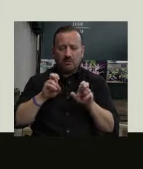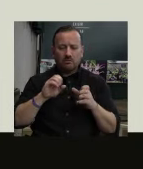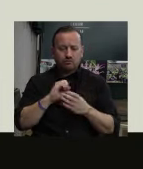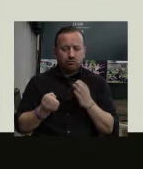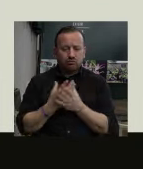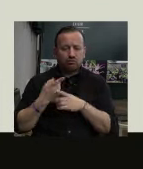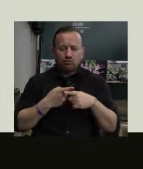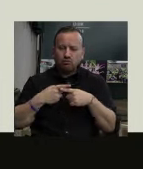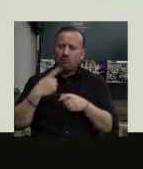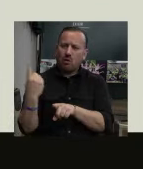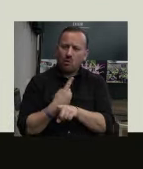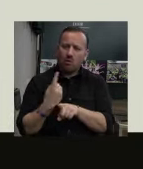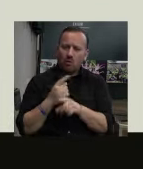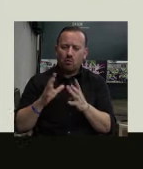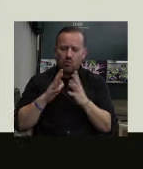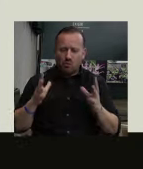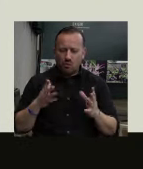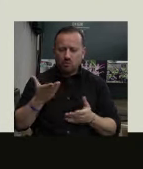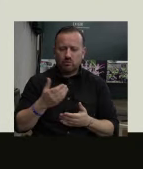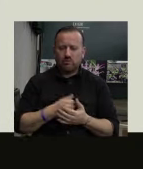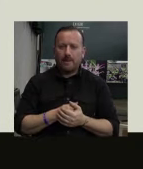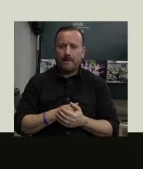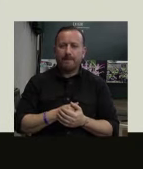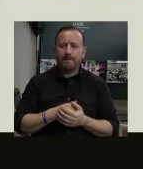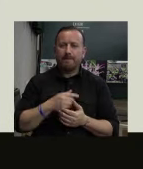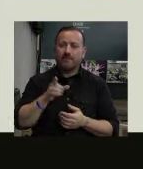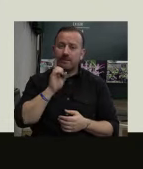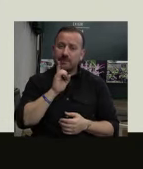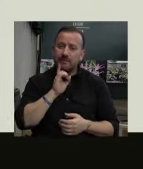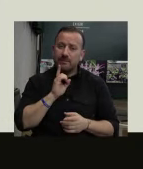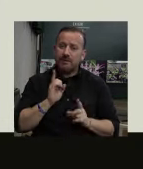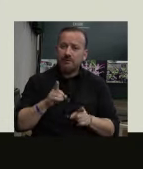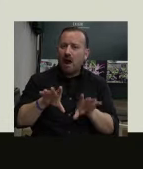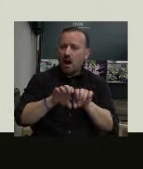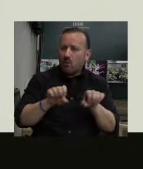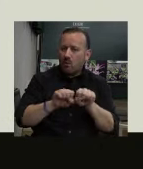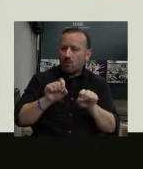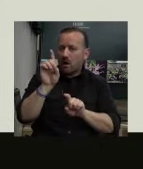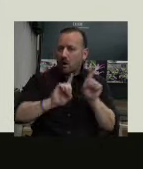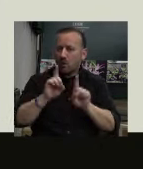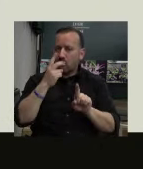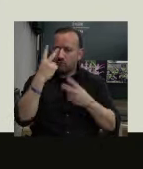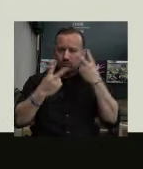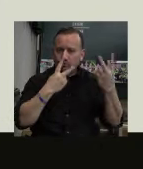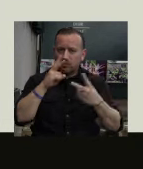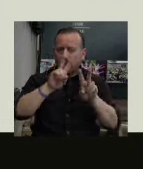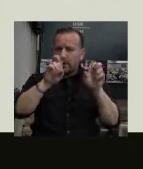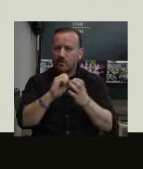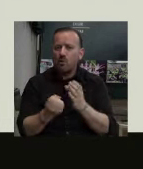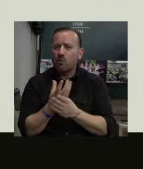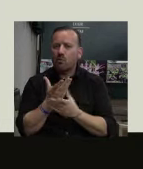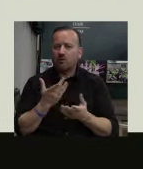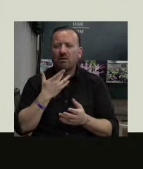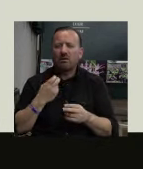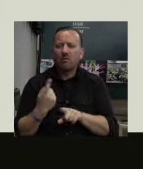se viene hablando y se hablará pero tenemos que ponernos de acuerdo en alguna visión de esa Innovación de